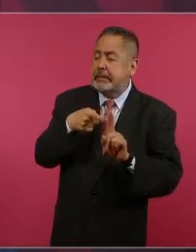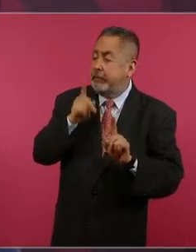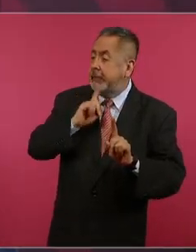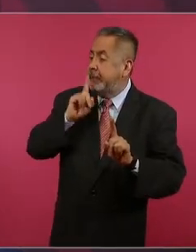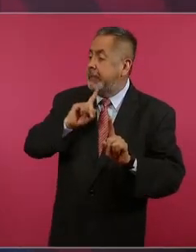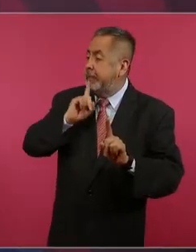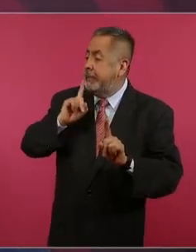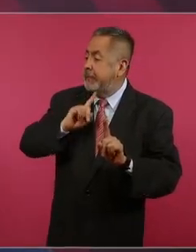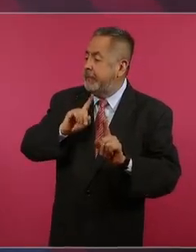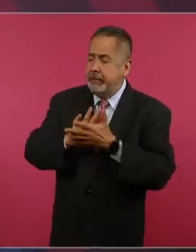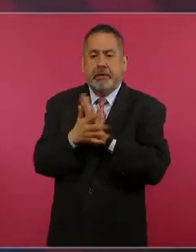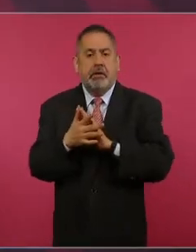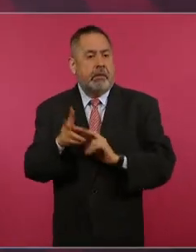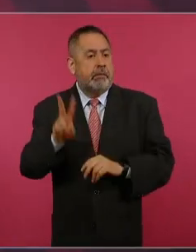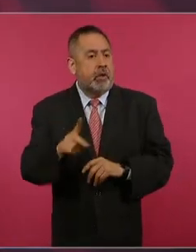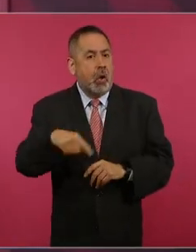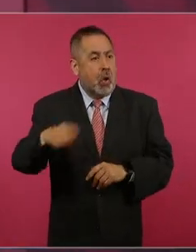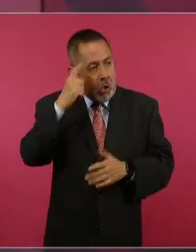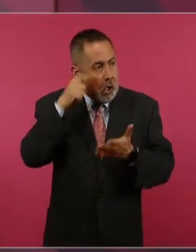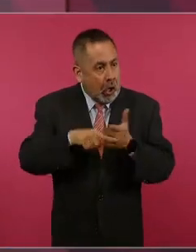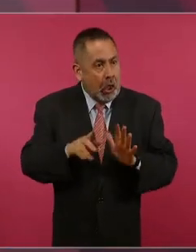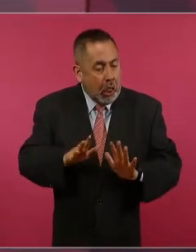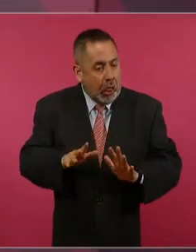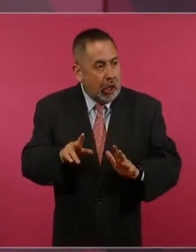ya se aplicaba antes.